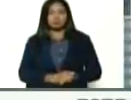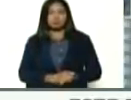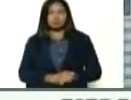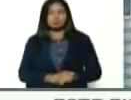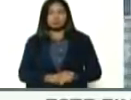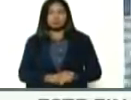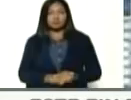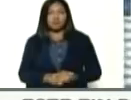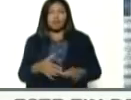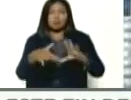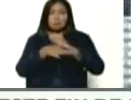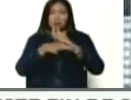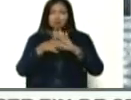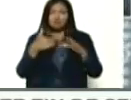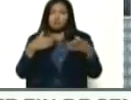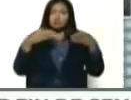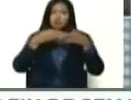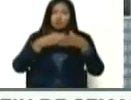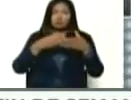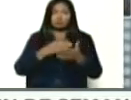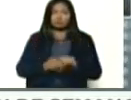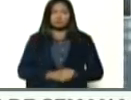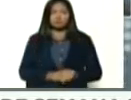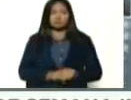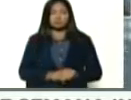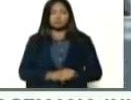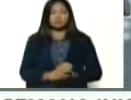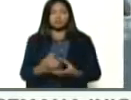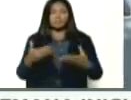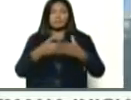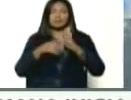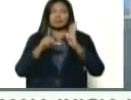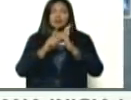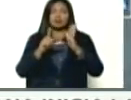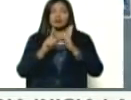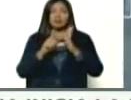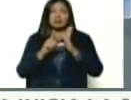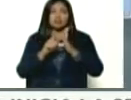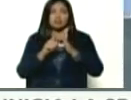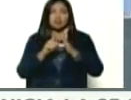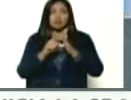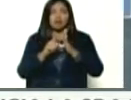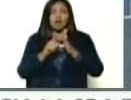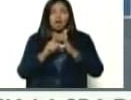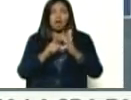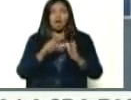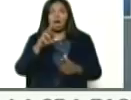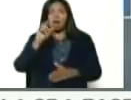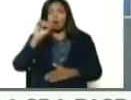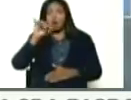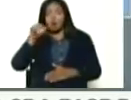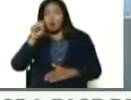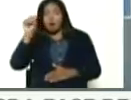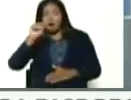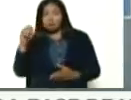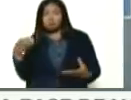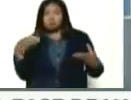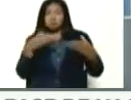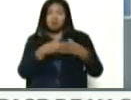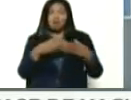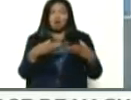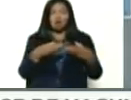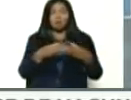martes el martes en el liceo miles rojas nos reunimos con